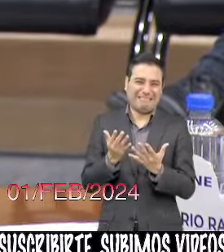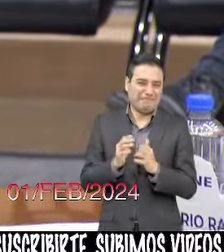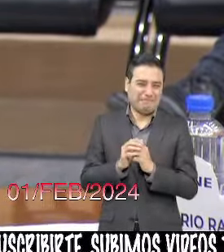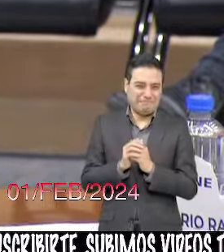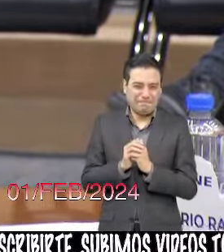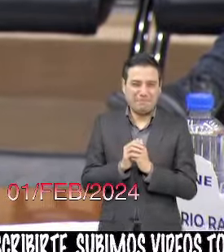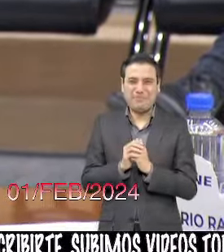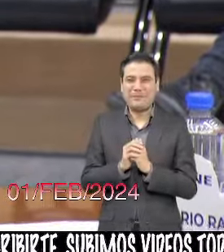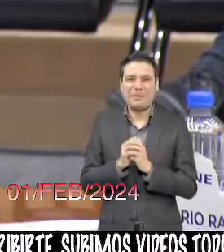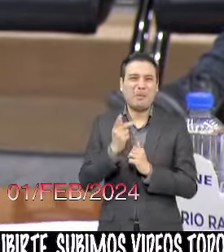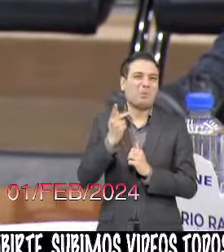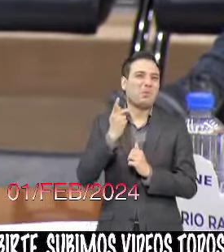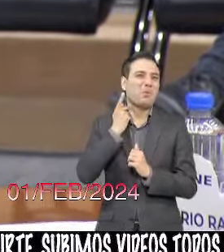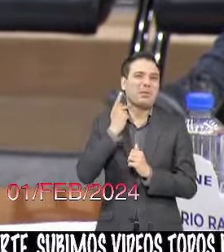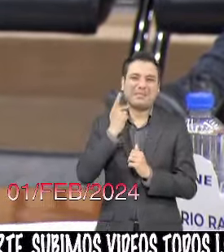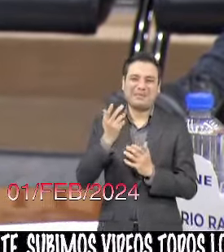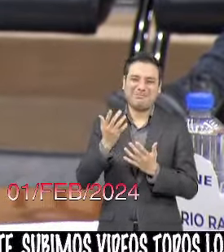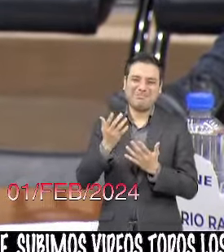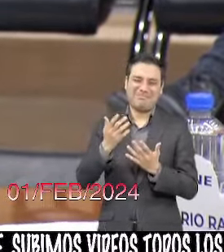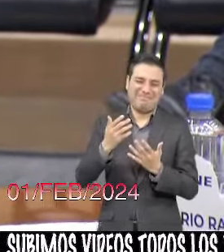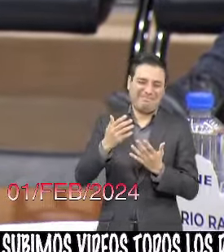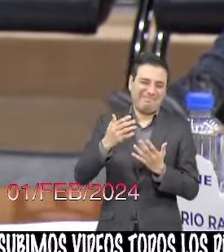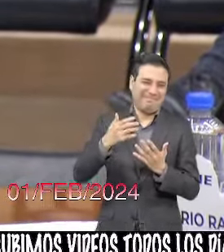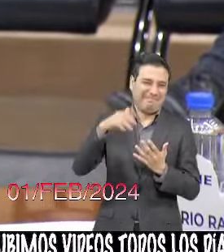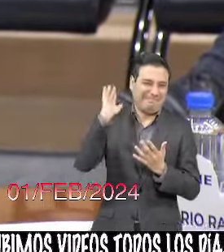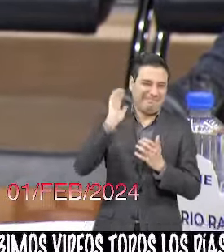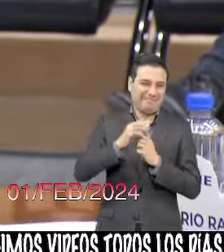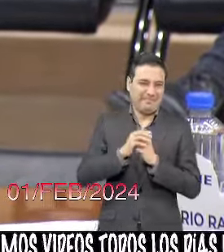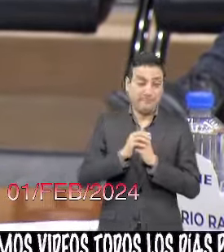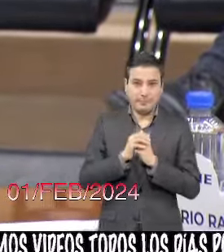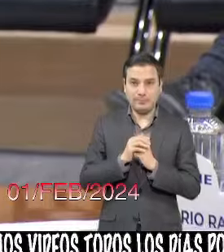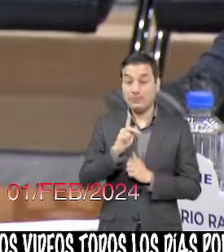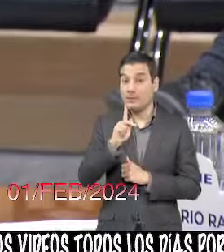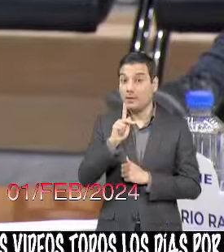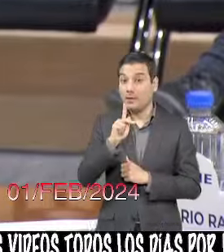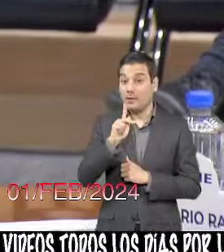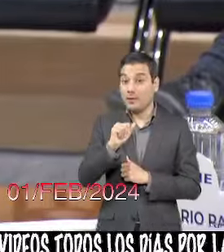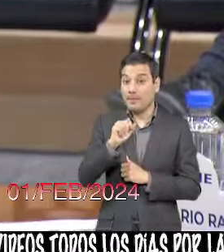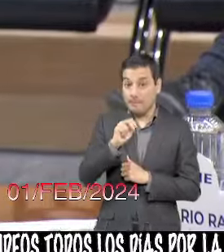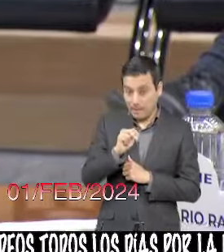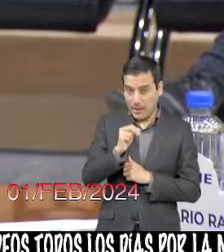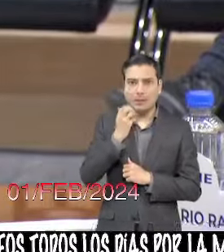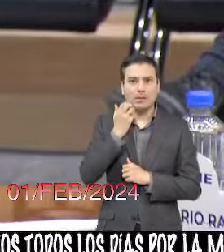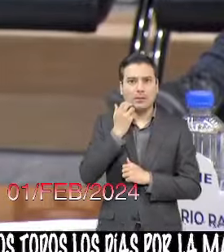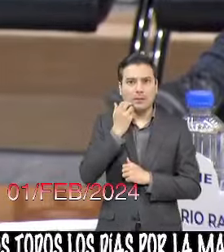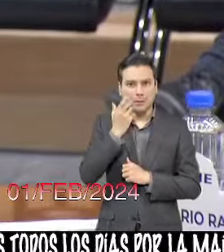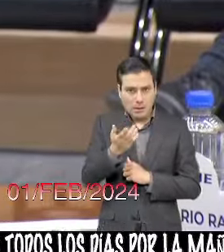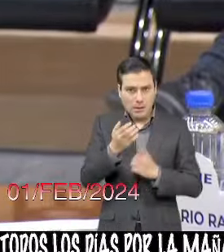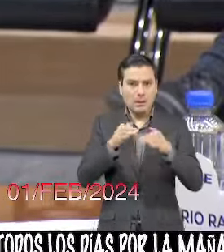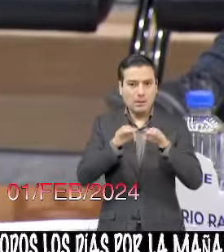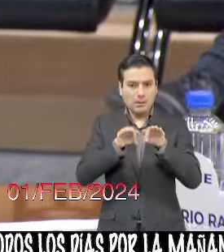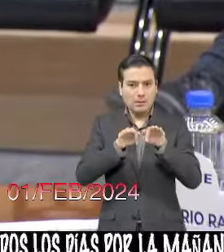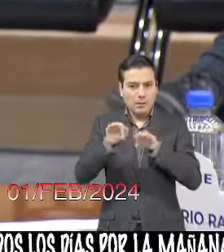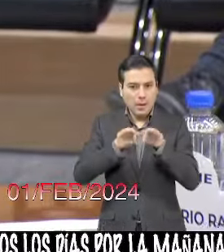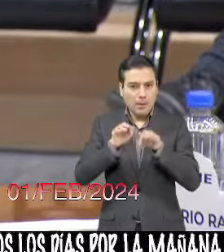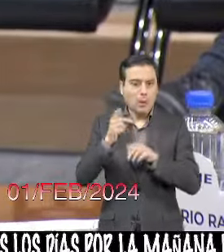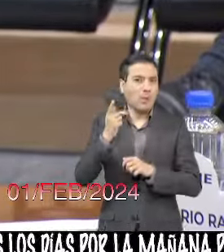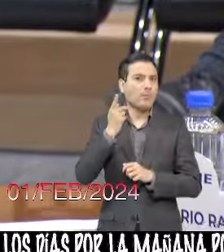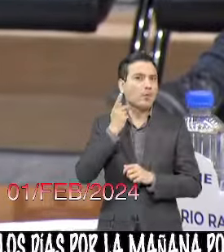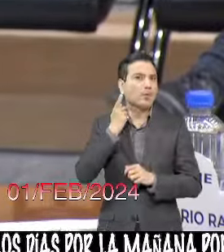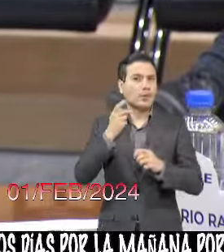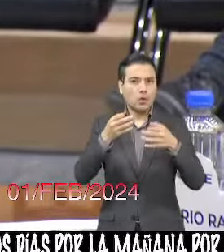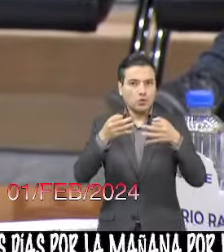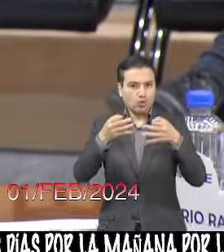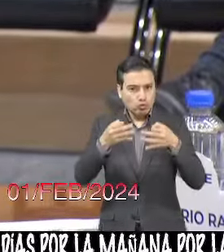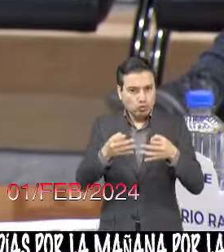las y a los políticos. Para Acción Nacional es muy importante dignificar el quehacer político. La política, como